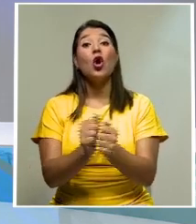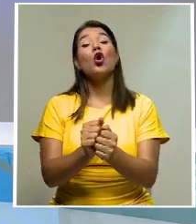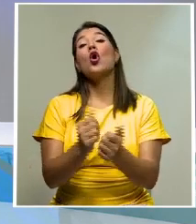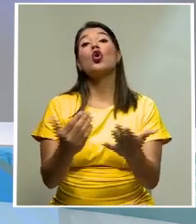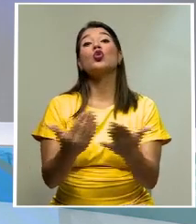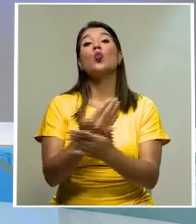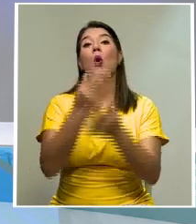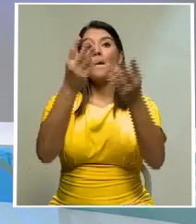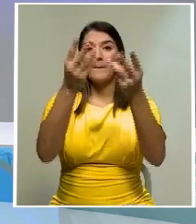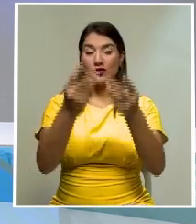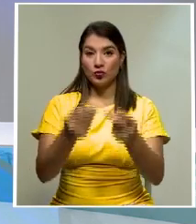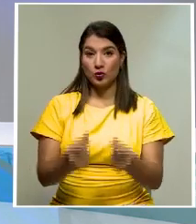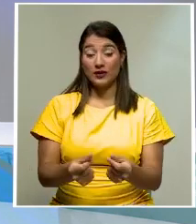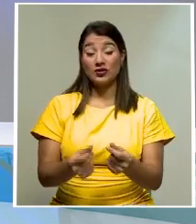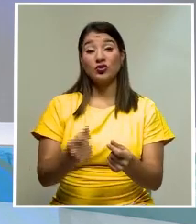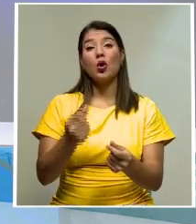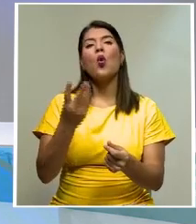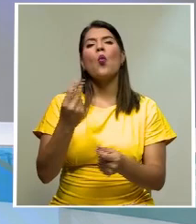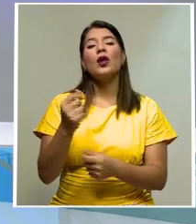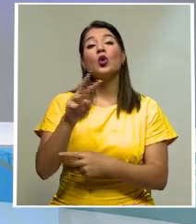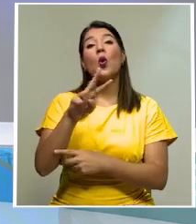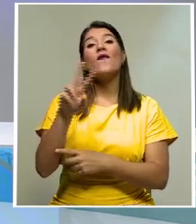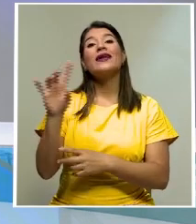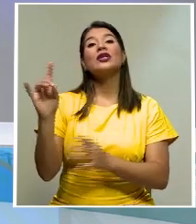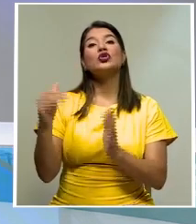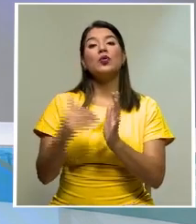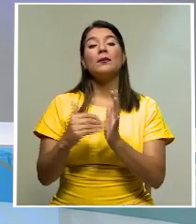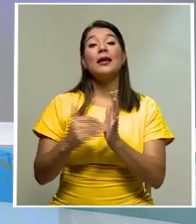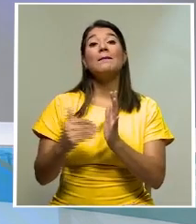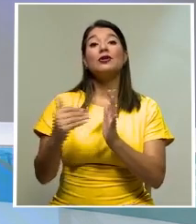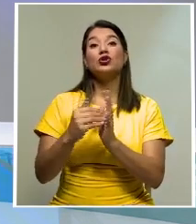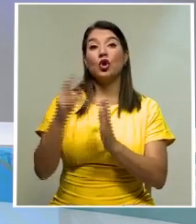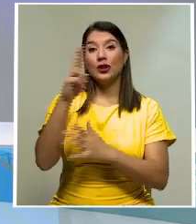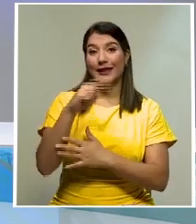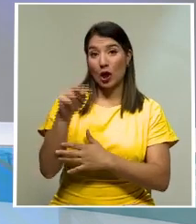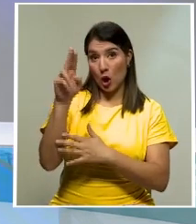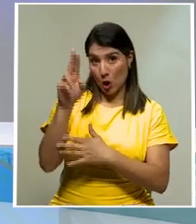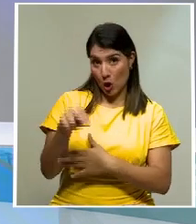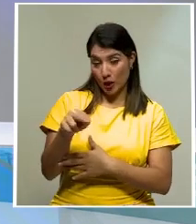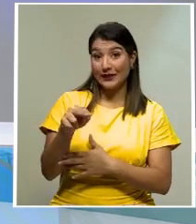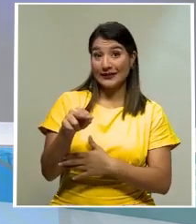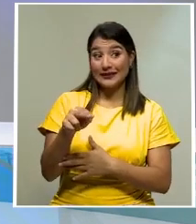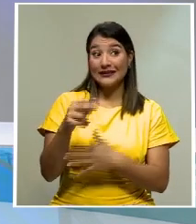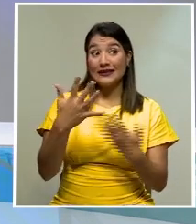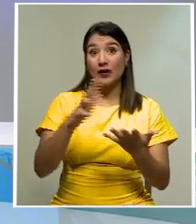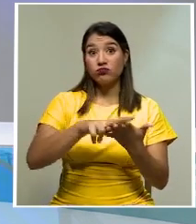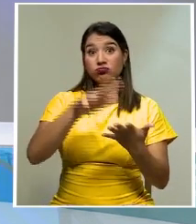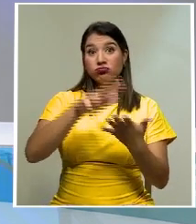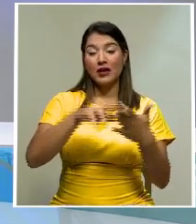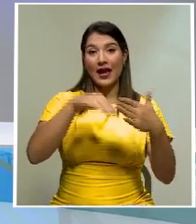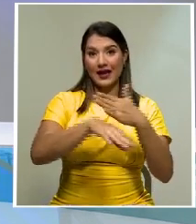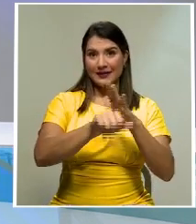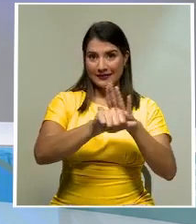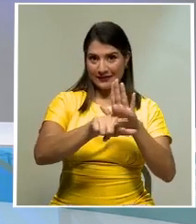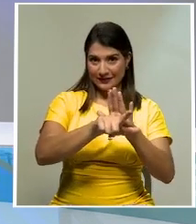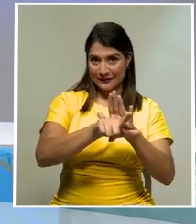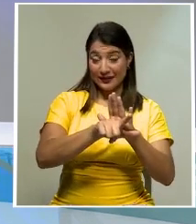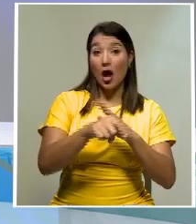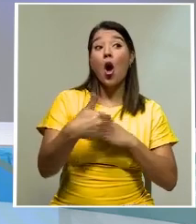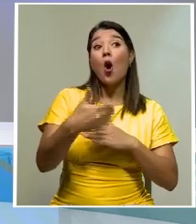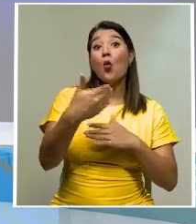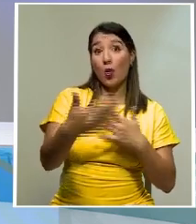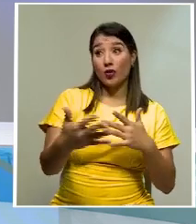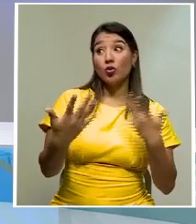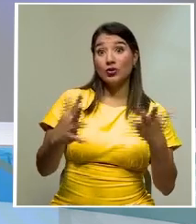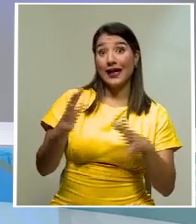presupuesto extraordinario de 28,000 millones de colones en el Congreso. Junto a esto, se espera que tras el giro del dinero se